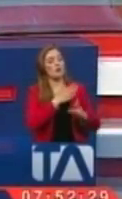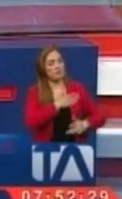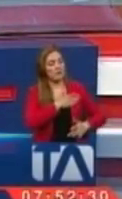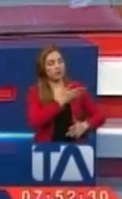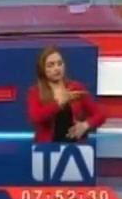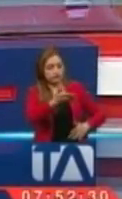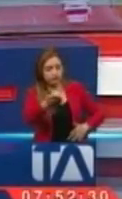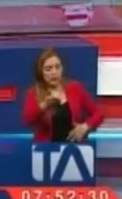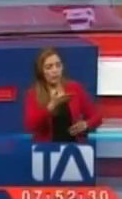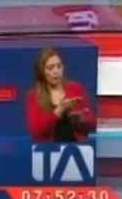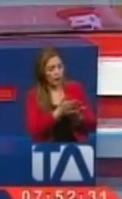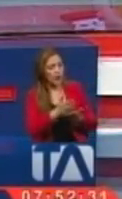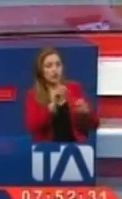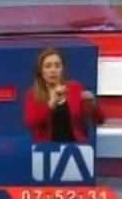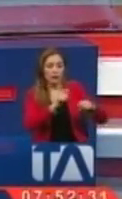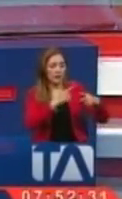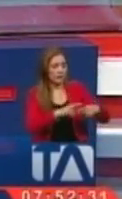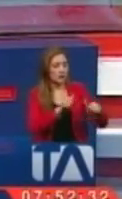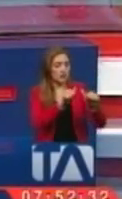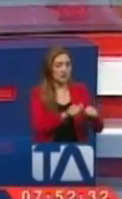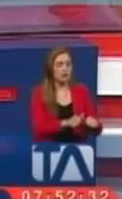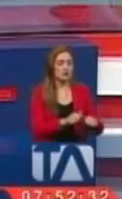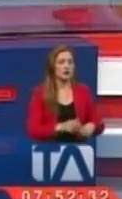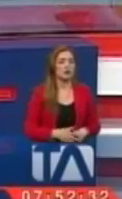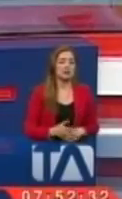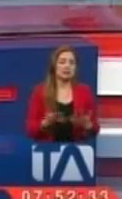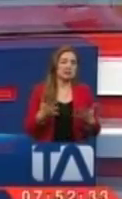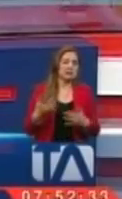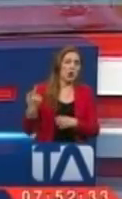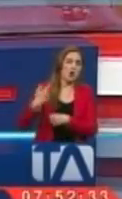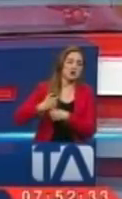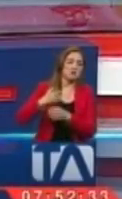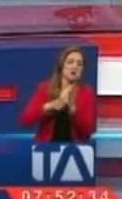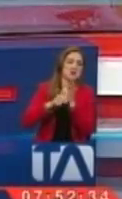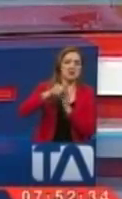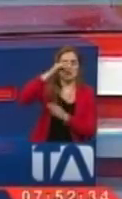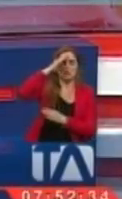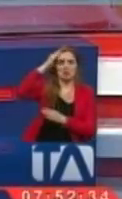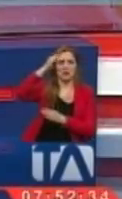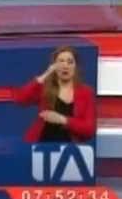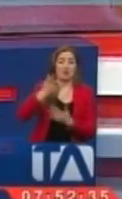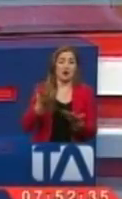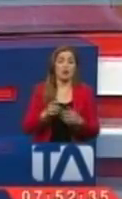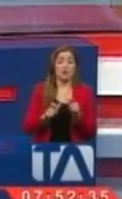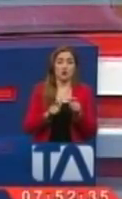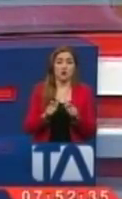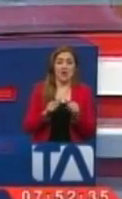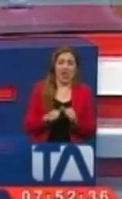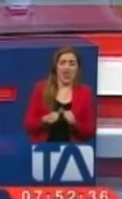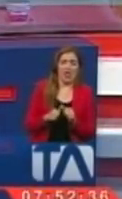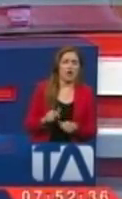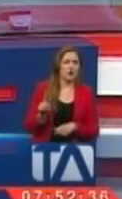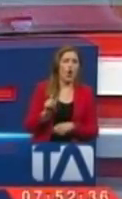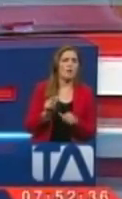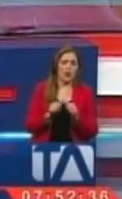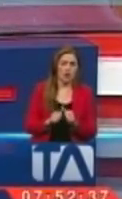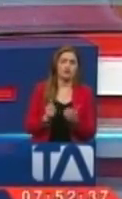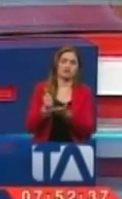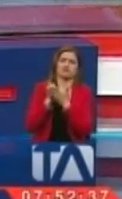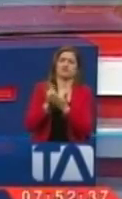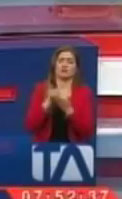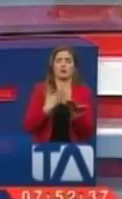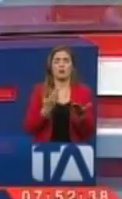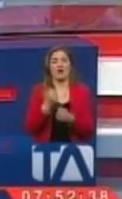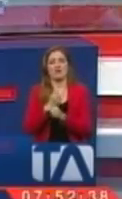improvisados campamentos ocupados por venezolanos en el norte de quito estas personas no se niegan a salir de ese espacio público pero piden ayudas